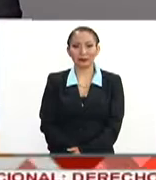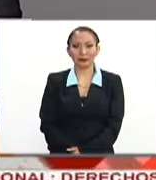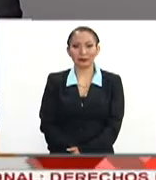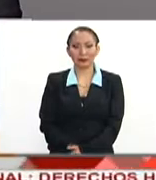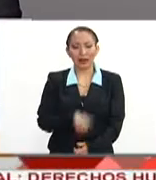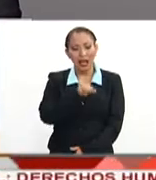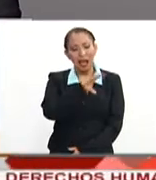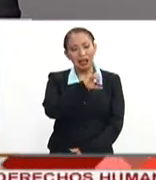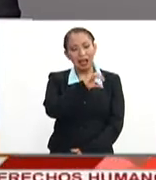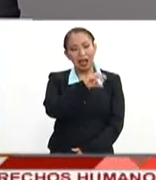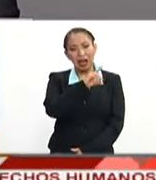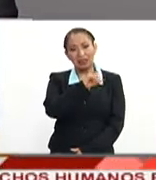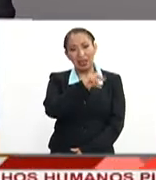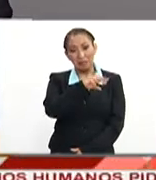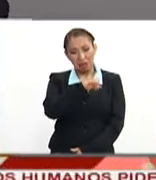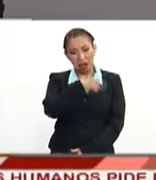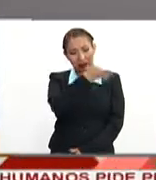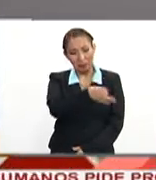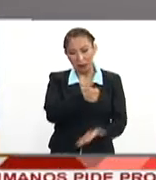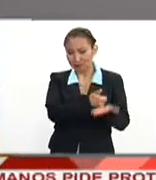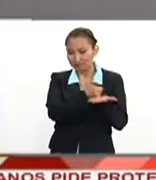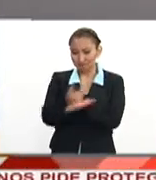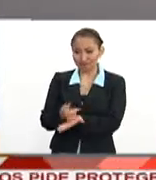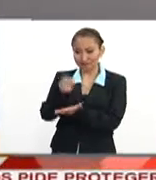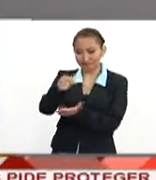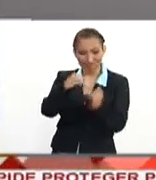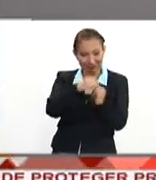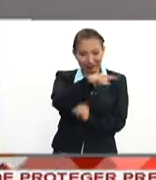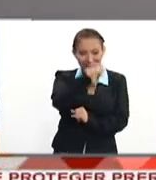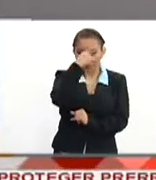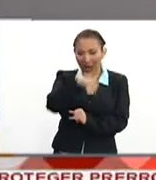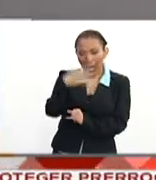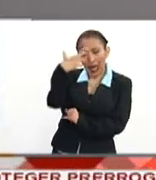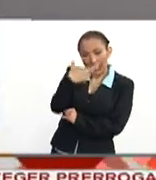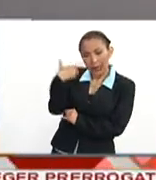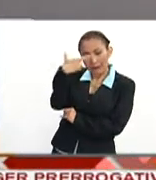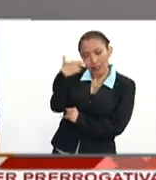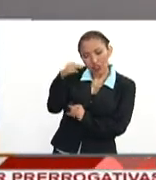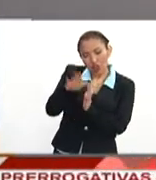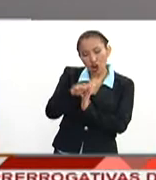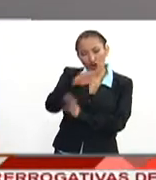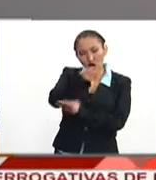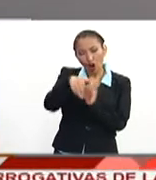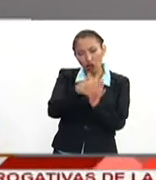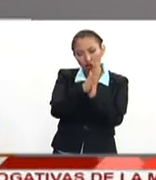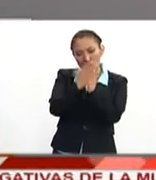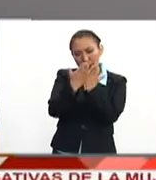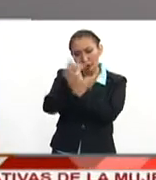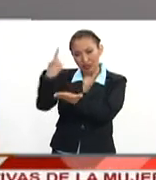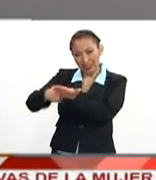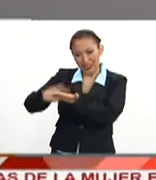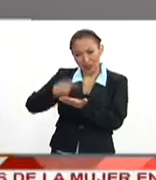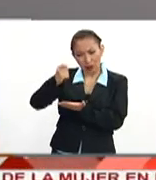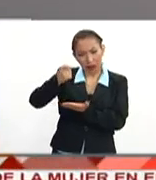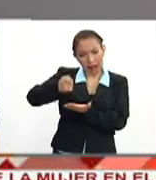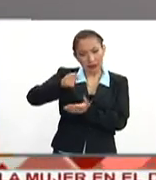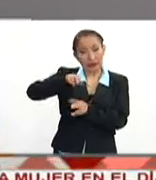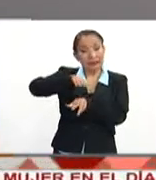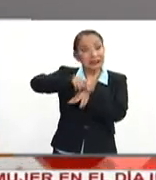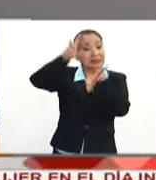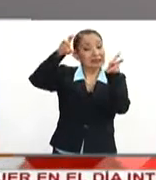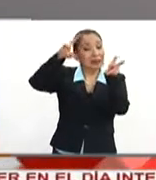La Academia ha aceptado participar como institución para hacer la revisión de todos los contenidos que están